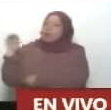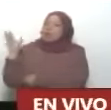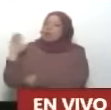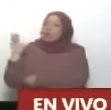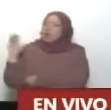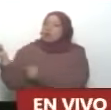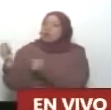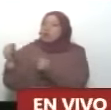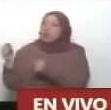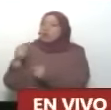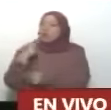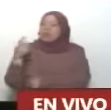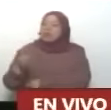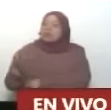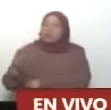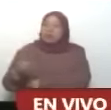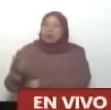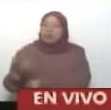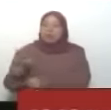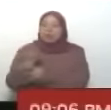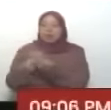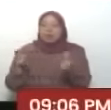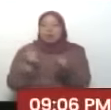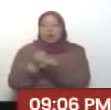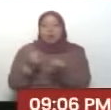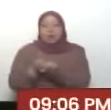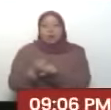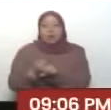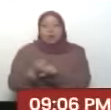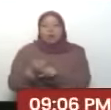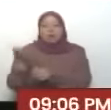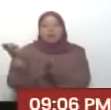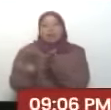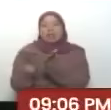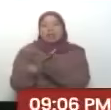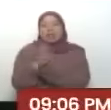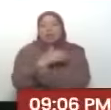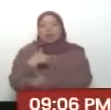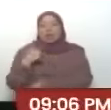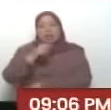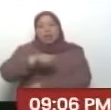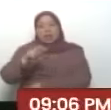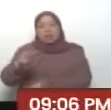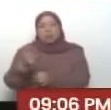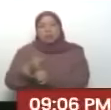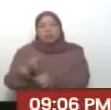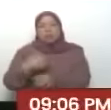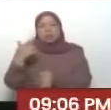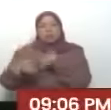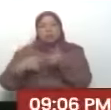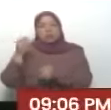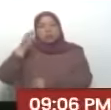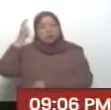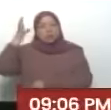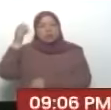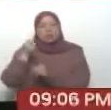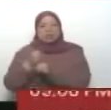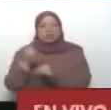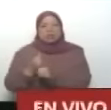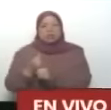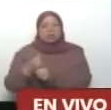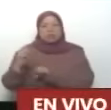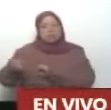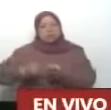del debate, de la verdad, de la libertad. Es la escuela de creer en la gente, de generar conciencia, de